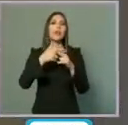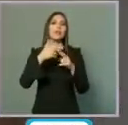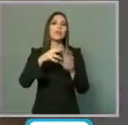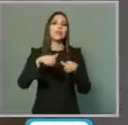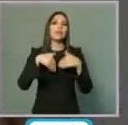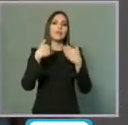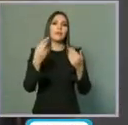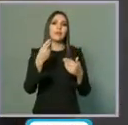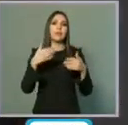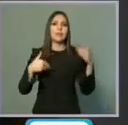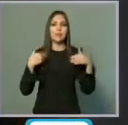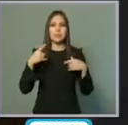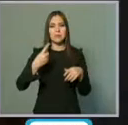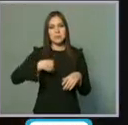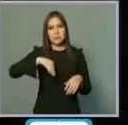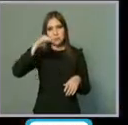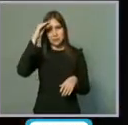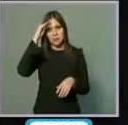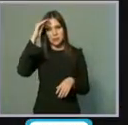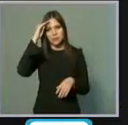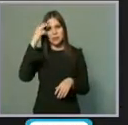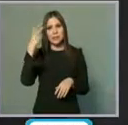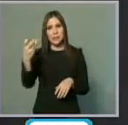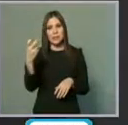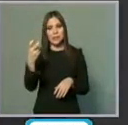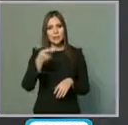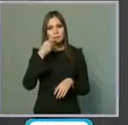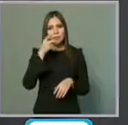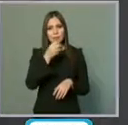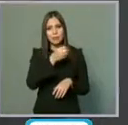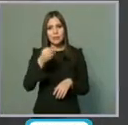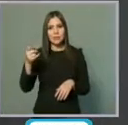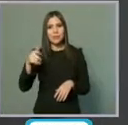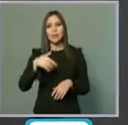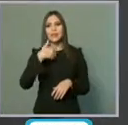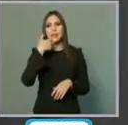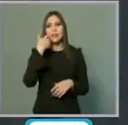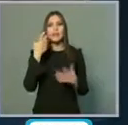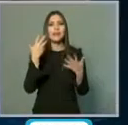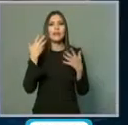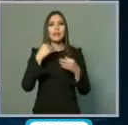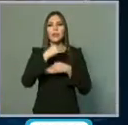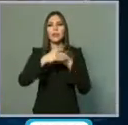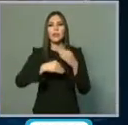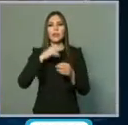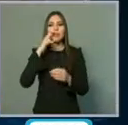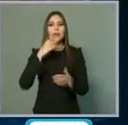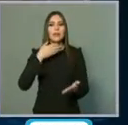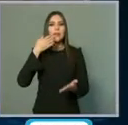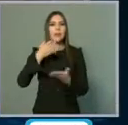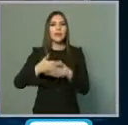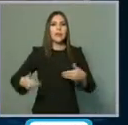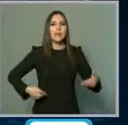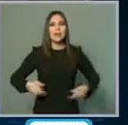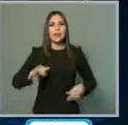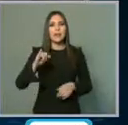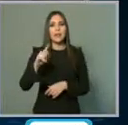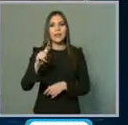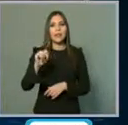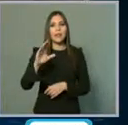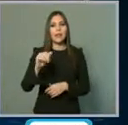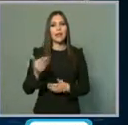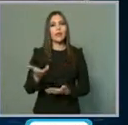me quedé pensando en esa reflexión y es lo que quisiera que todos los que vean Ítaca, compartir